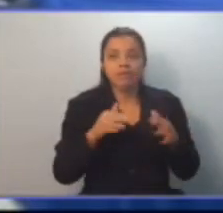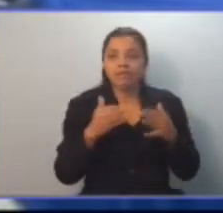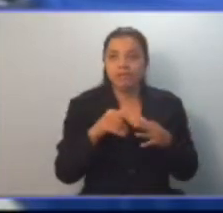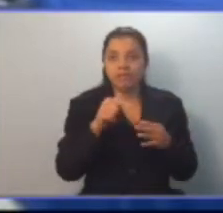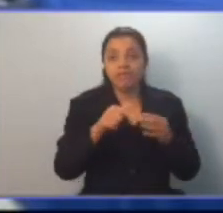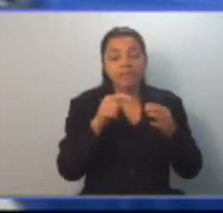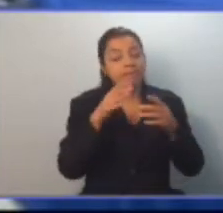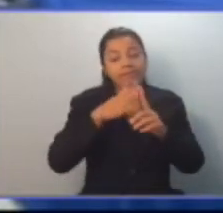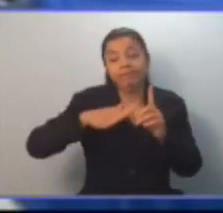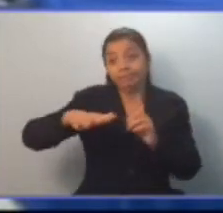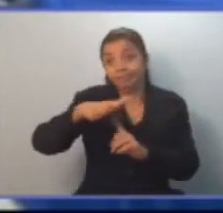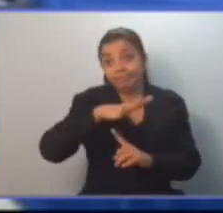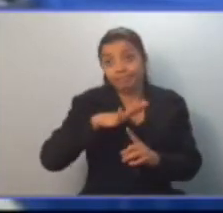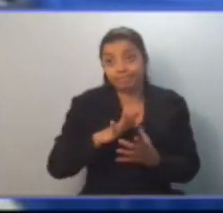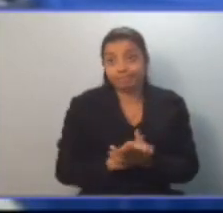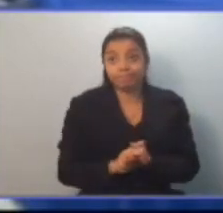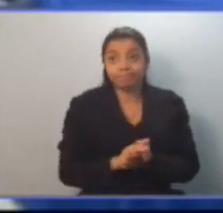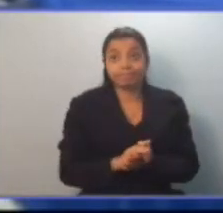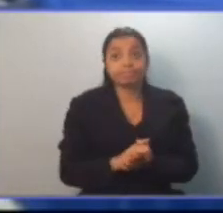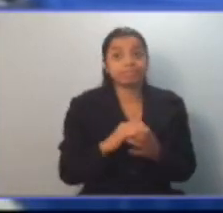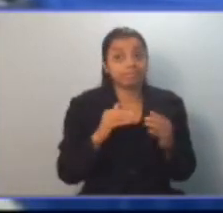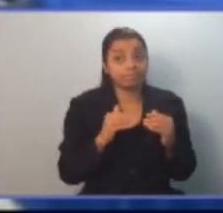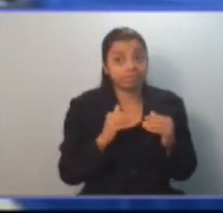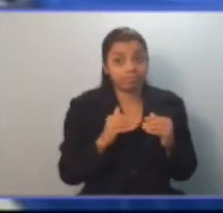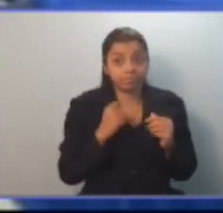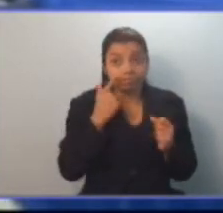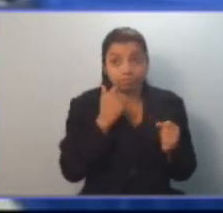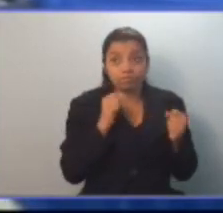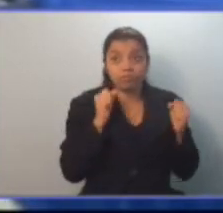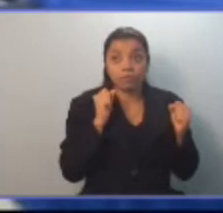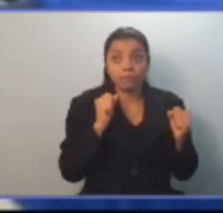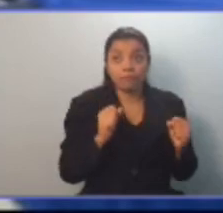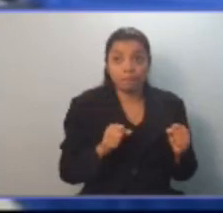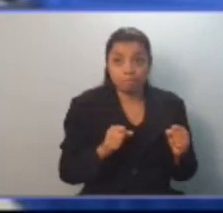situaciones. Aparece también la posibilidad de